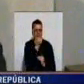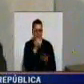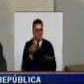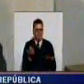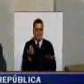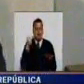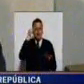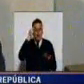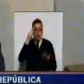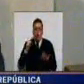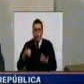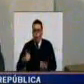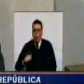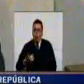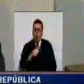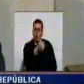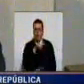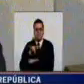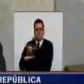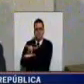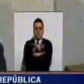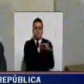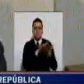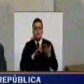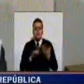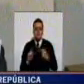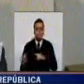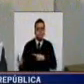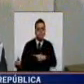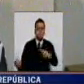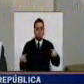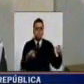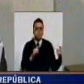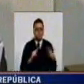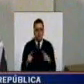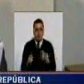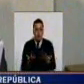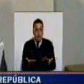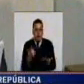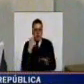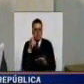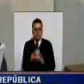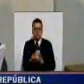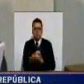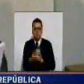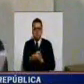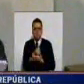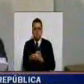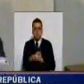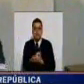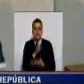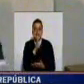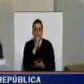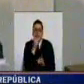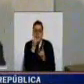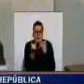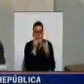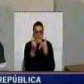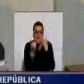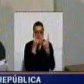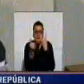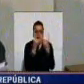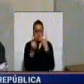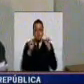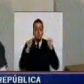manera competitiva, con la que se busca generar una puja por parte de los interesados que permitirá vender